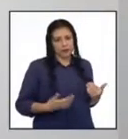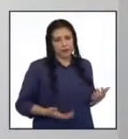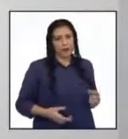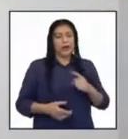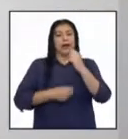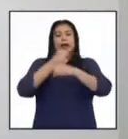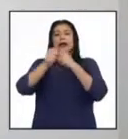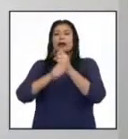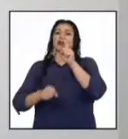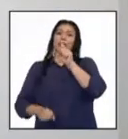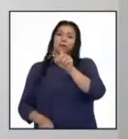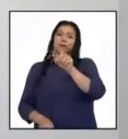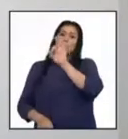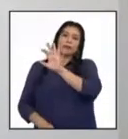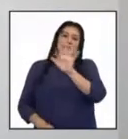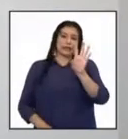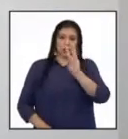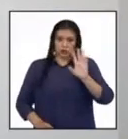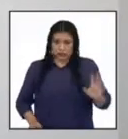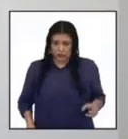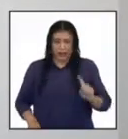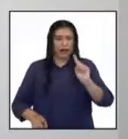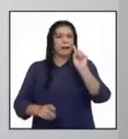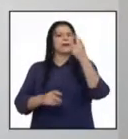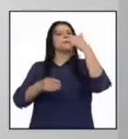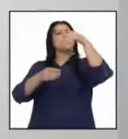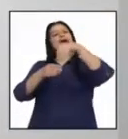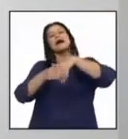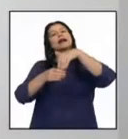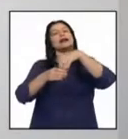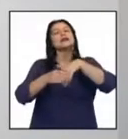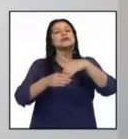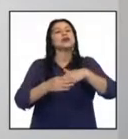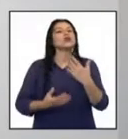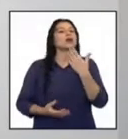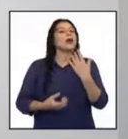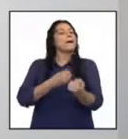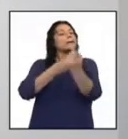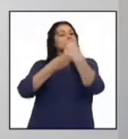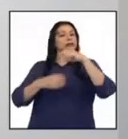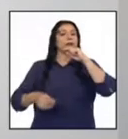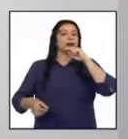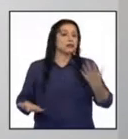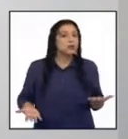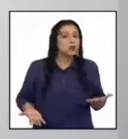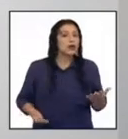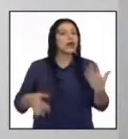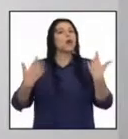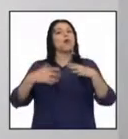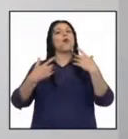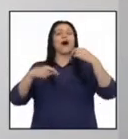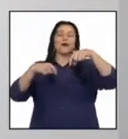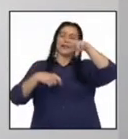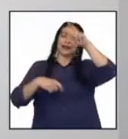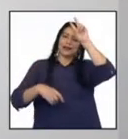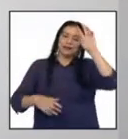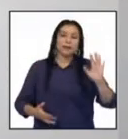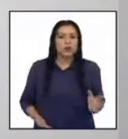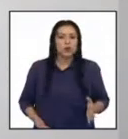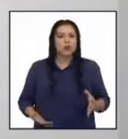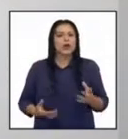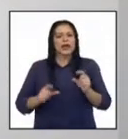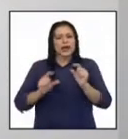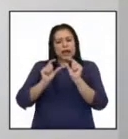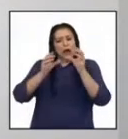En 1956 se da la primera elección donde participan las mujeres en la historia del Perú. Eran